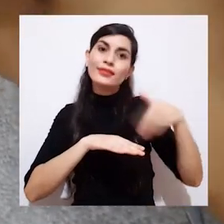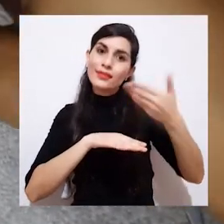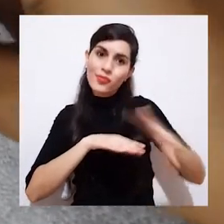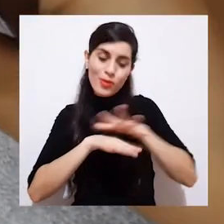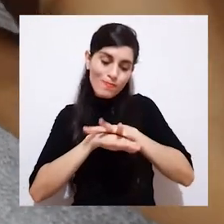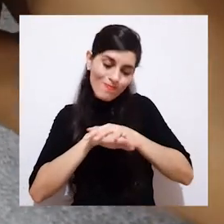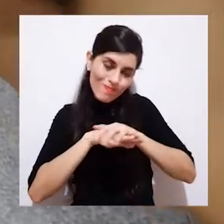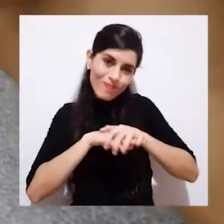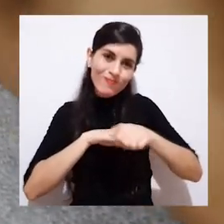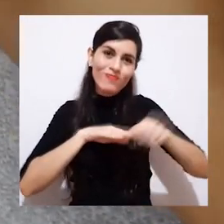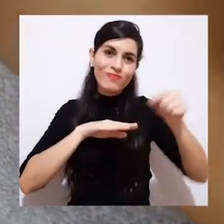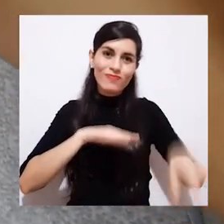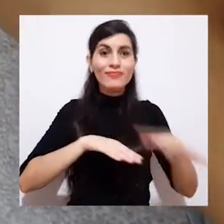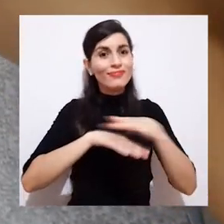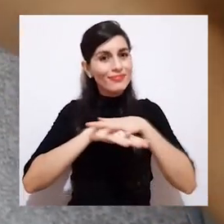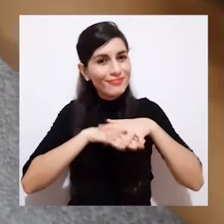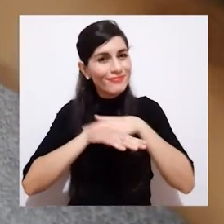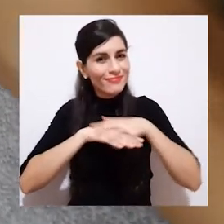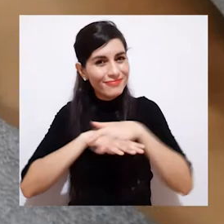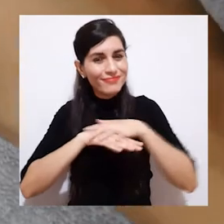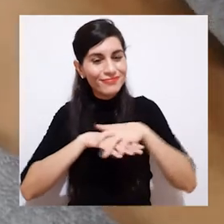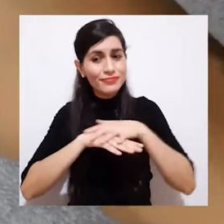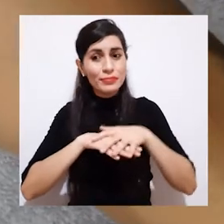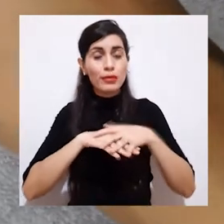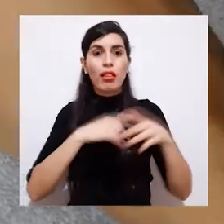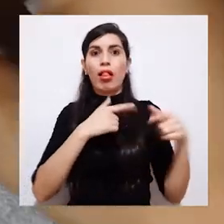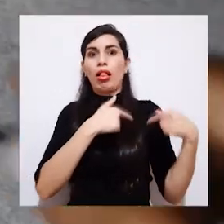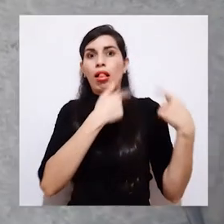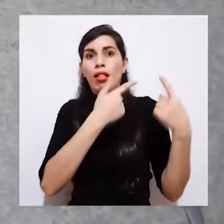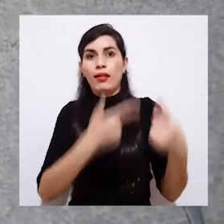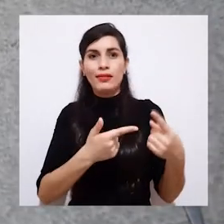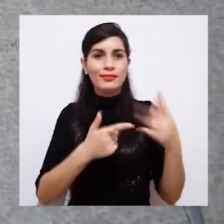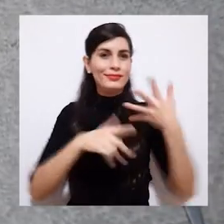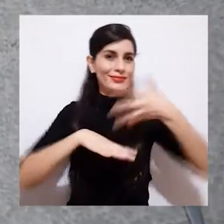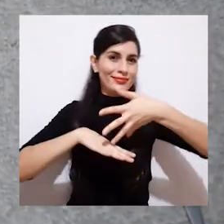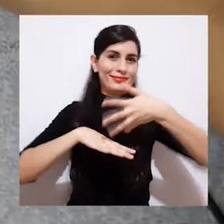la mancha y te evitará andar manchado por días.